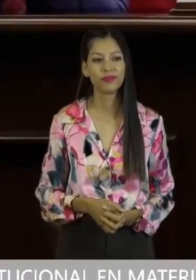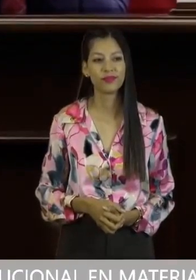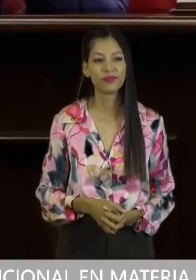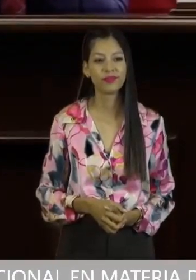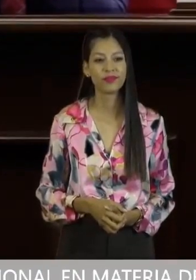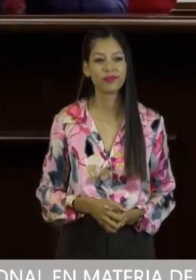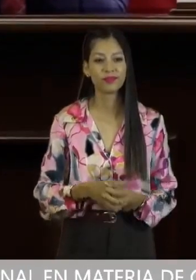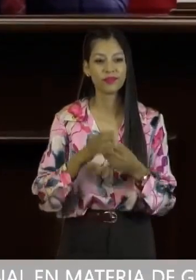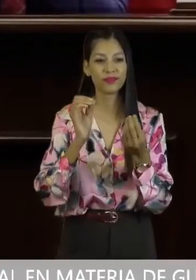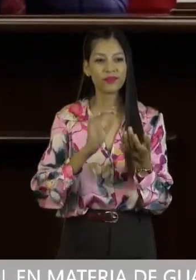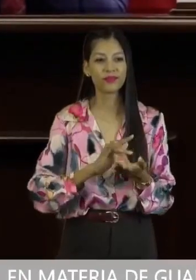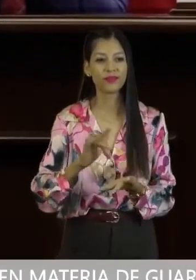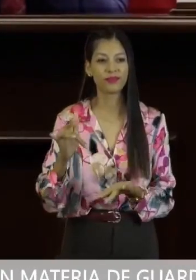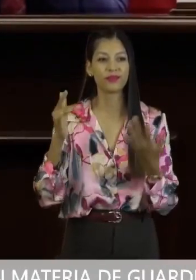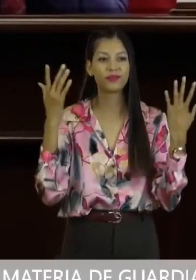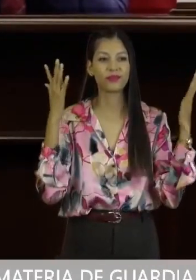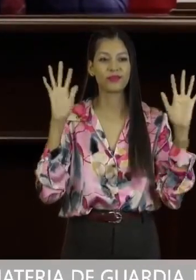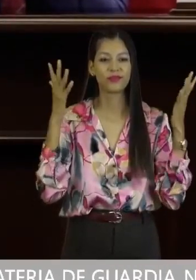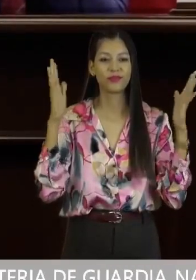Muchas gracias.